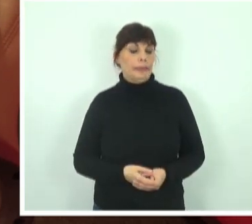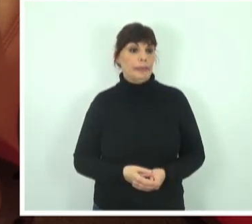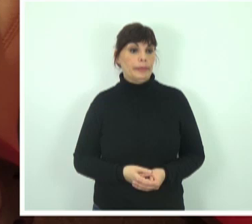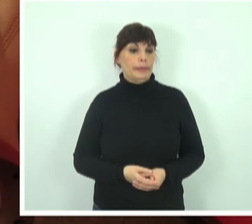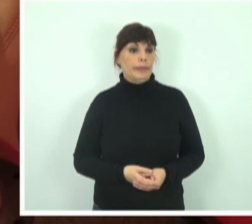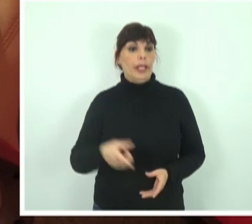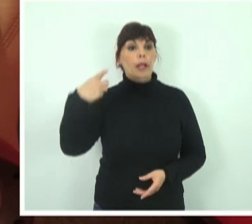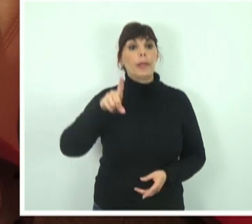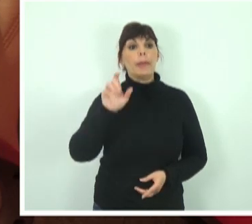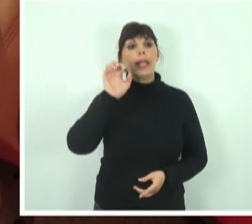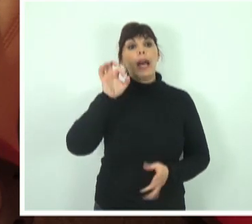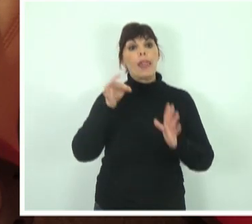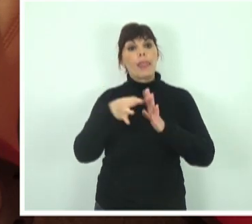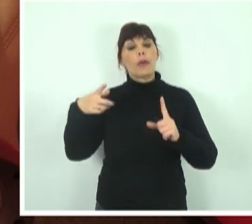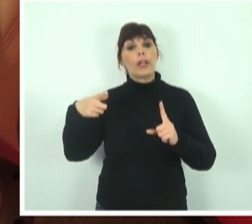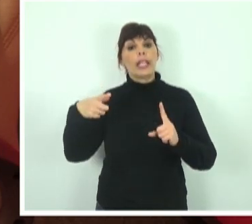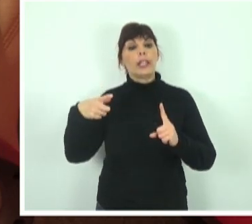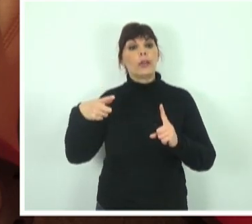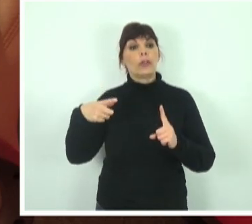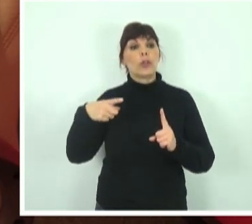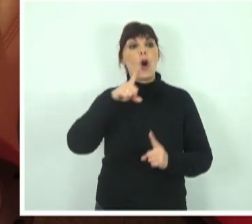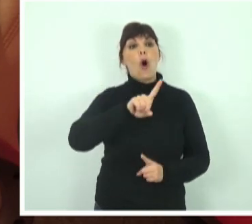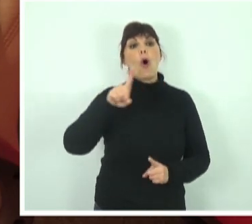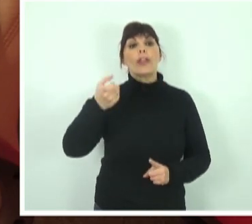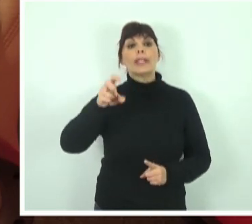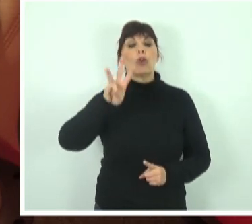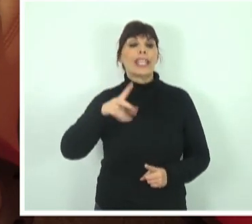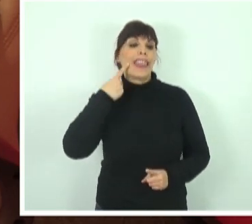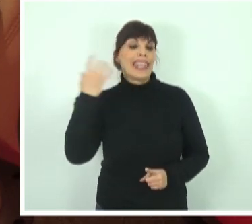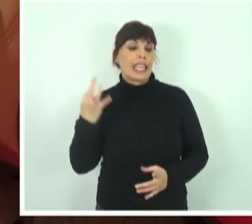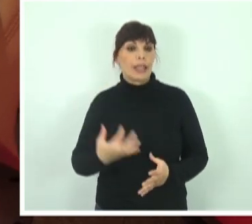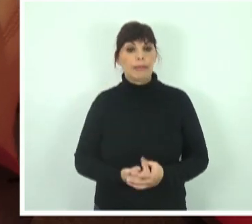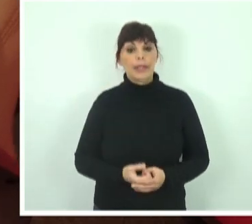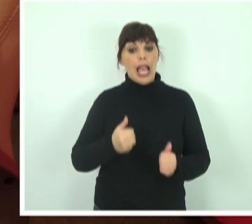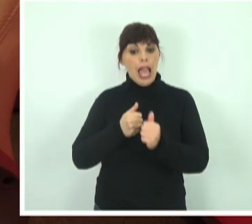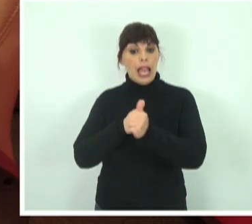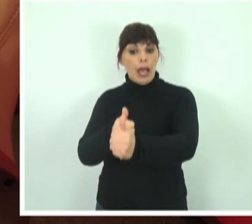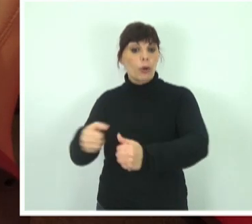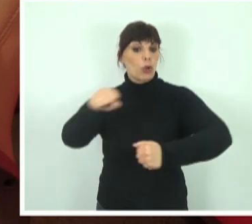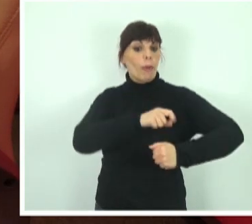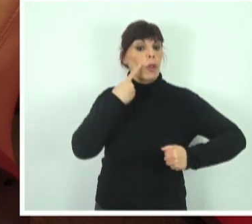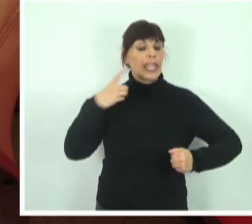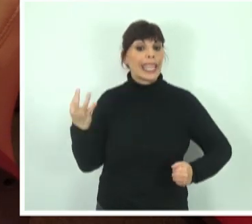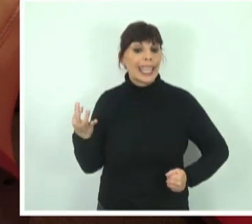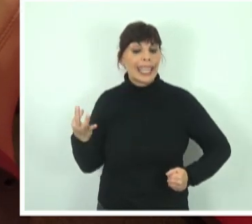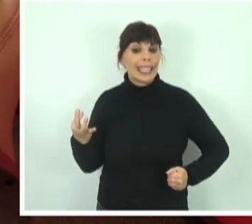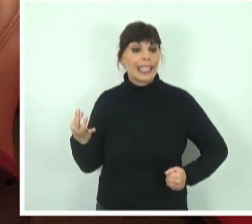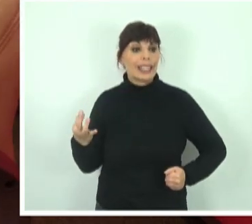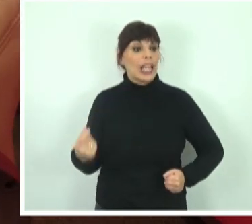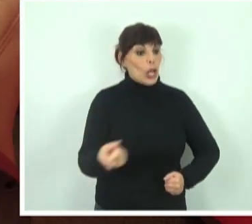Corintios, capítulo 12, versículo 13. Ahí dice el apóstol Pablo que nosotros